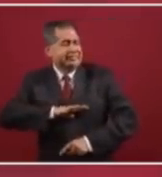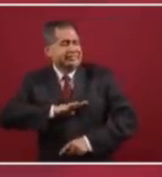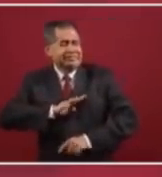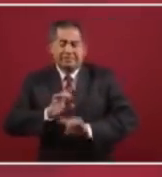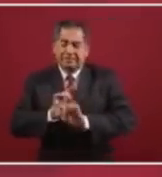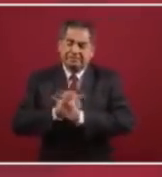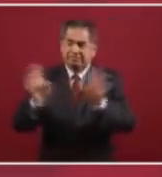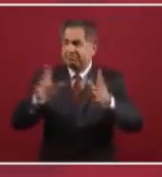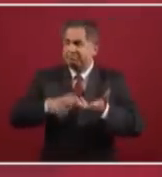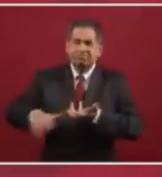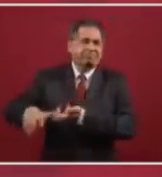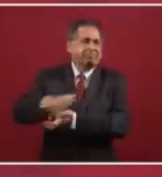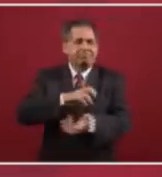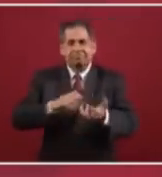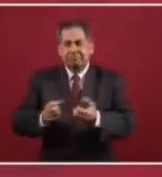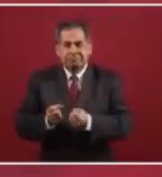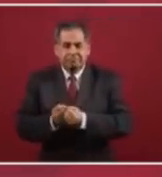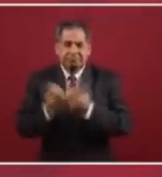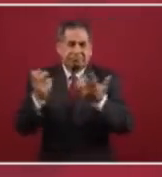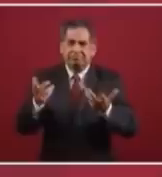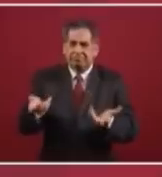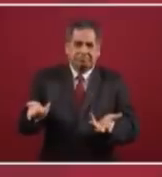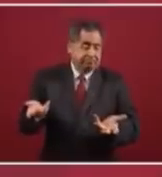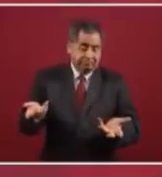produce inestabilidad,